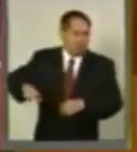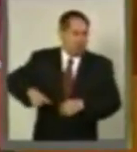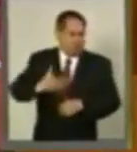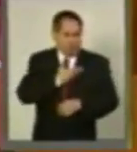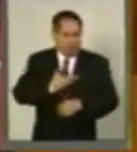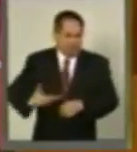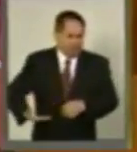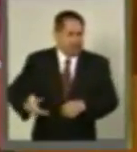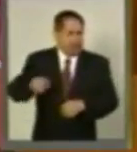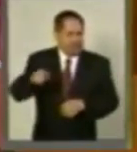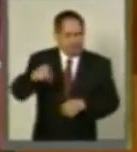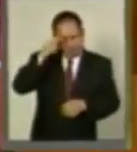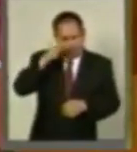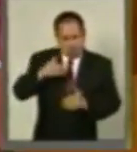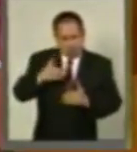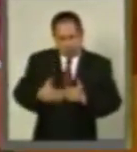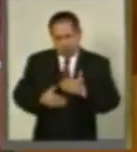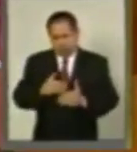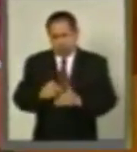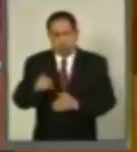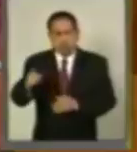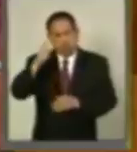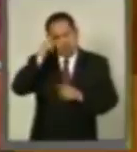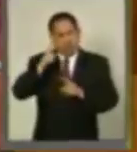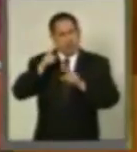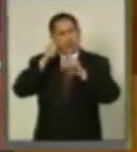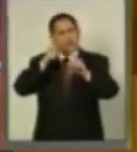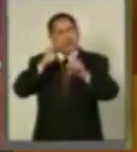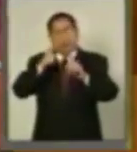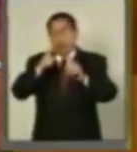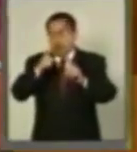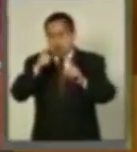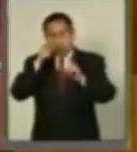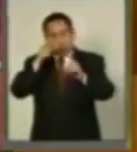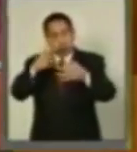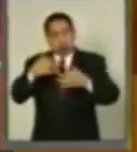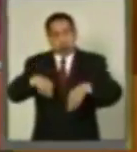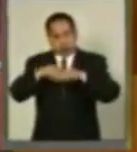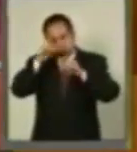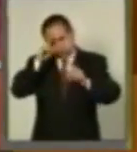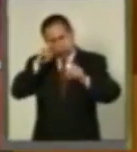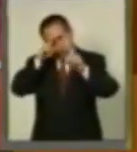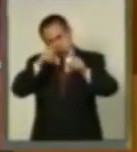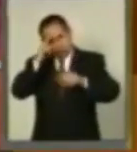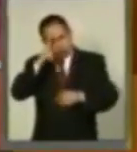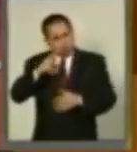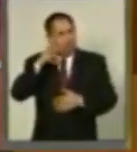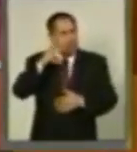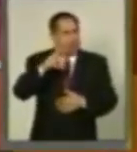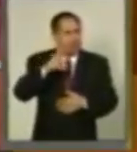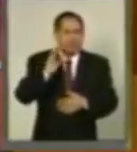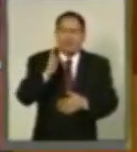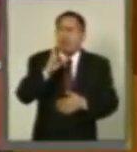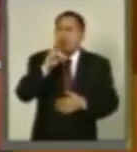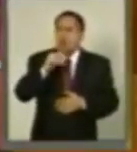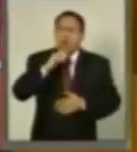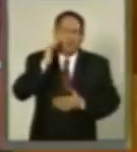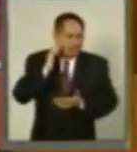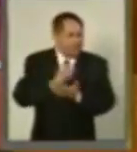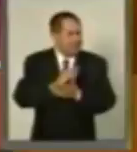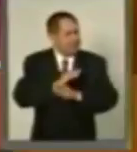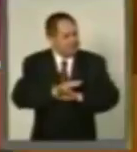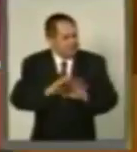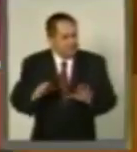el Gobierno de la República se propuso ambiciosos proyectos para acabar con el lastre que representa